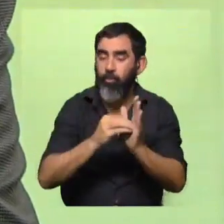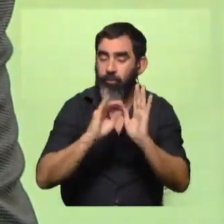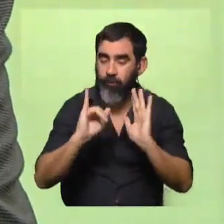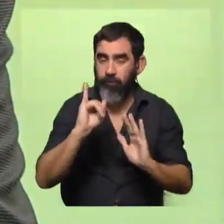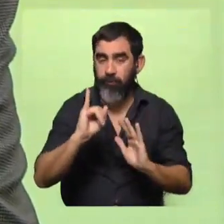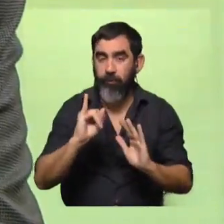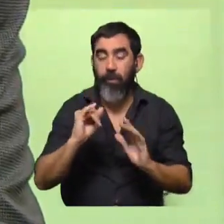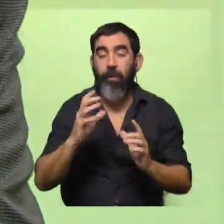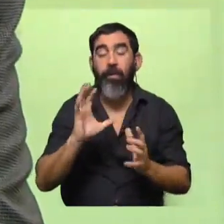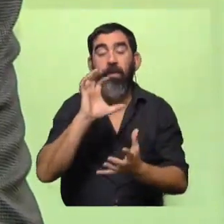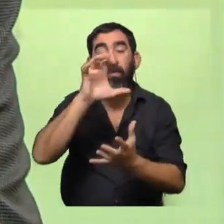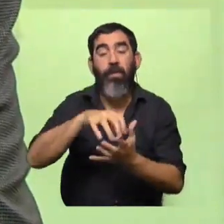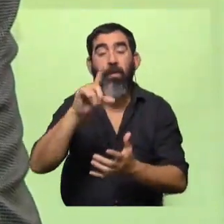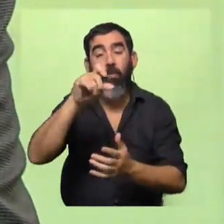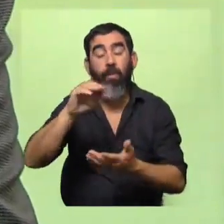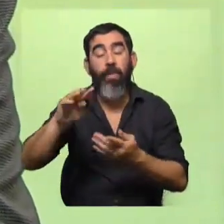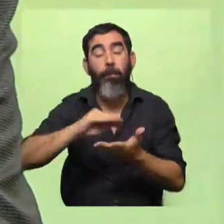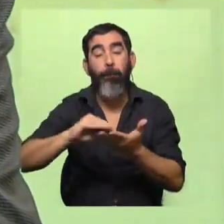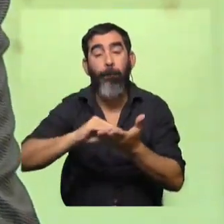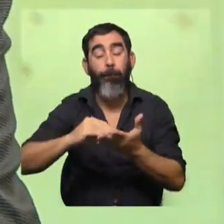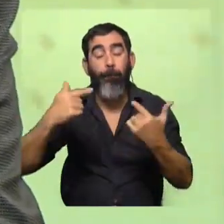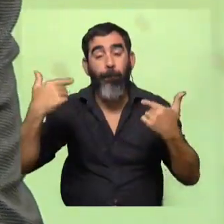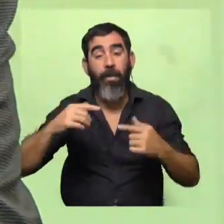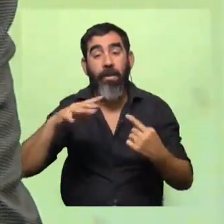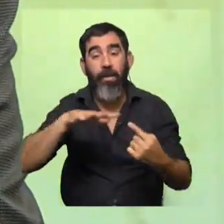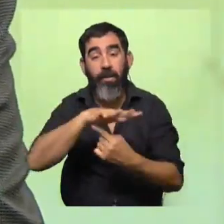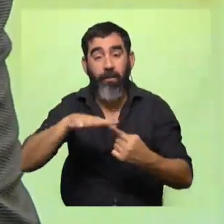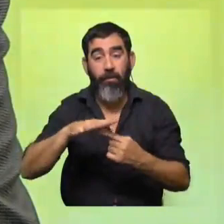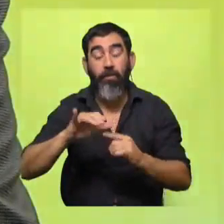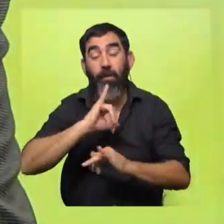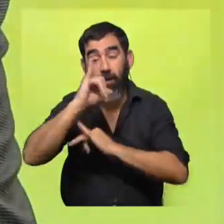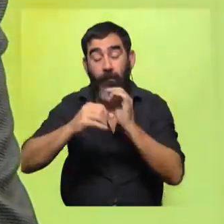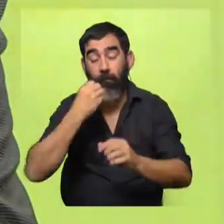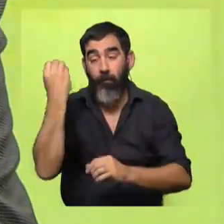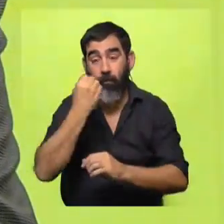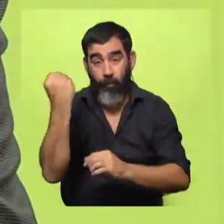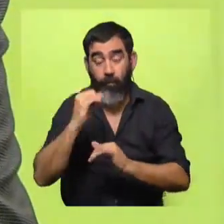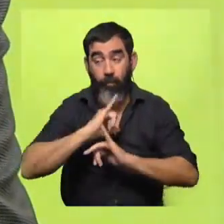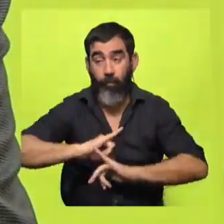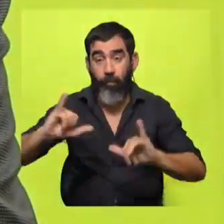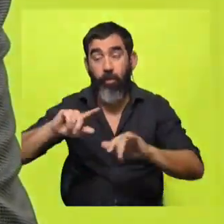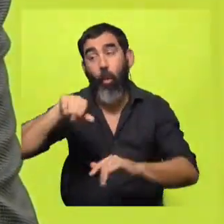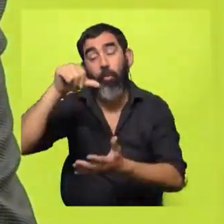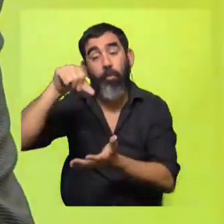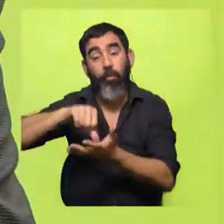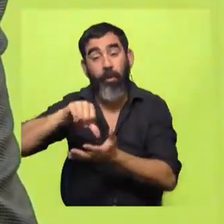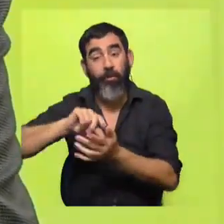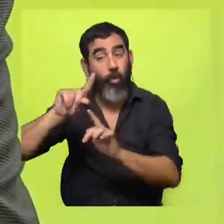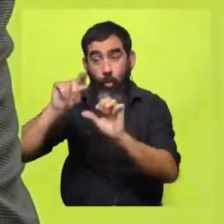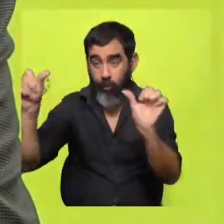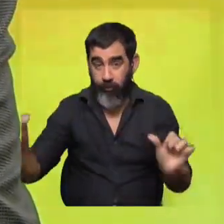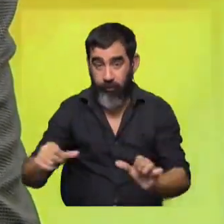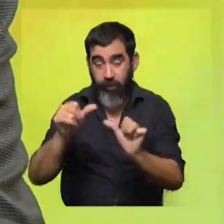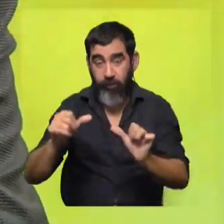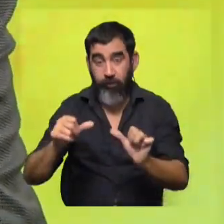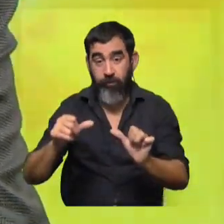en la Dirección Nacional de Aguas, que es una oficina del Ministerio de Ambiente, y que es bueno también informarlo porque en otros países que no se hace,